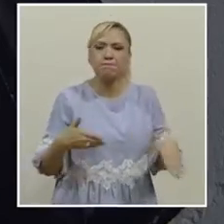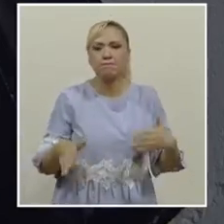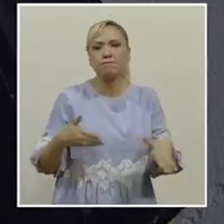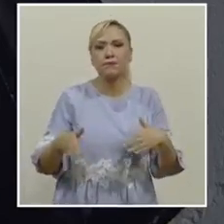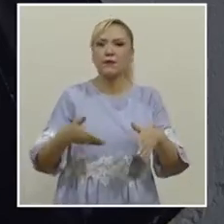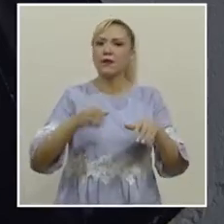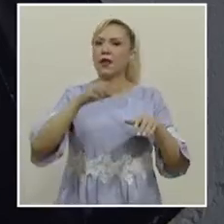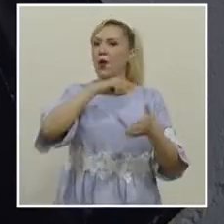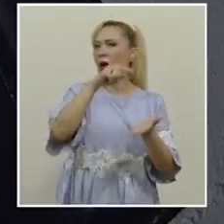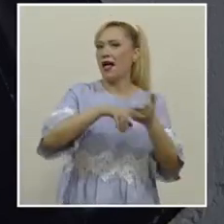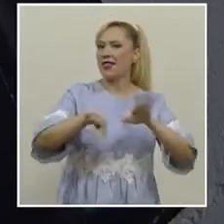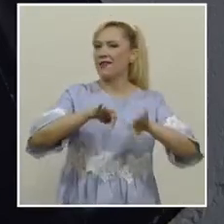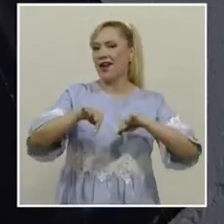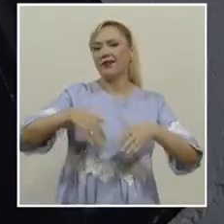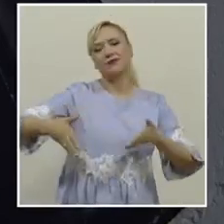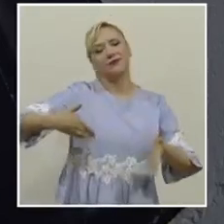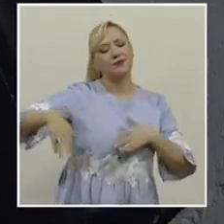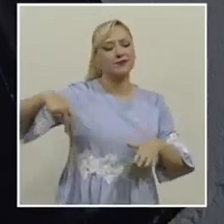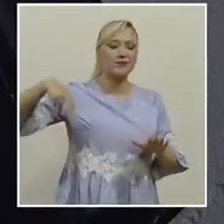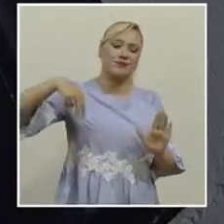la oficina, que es